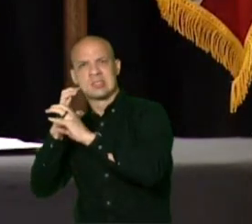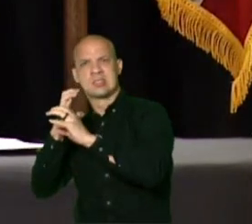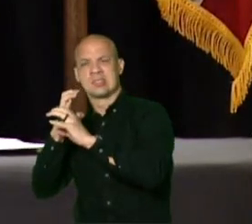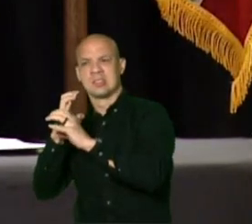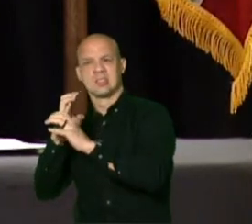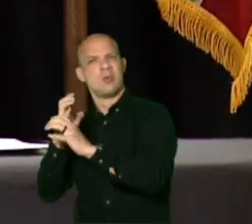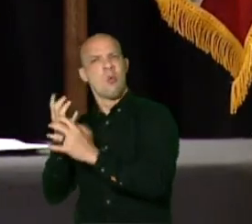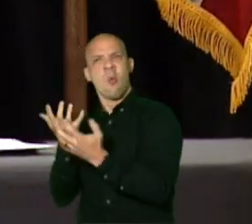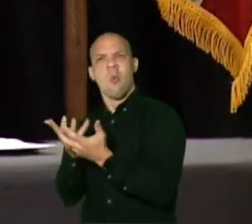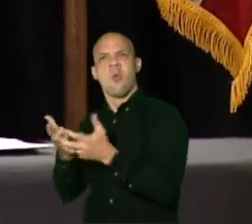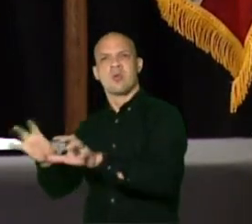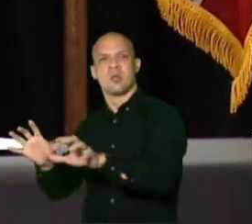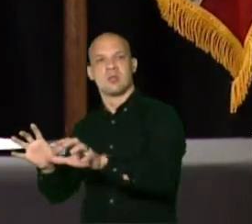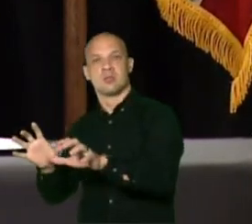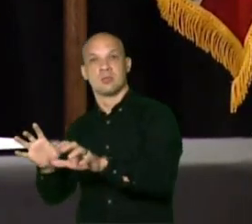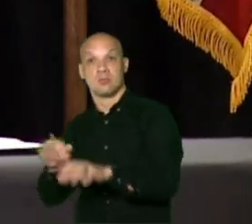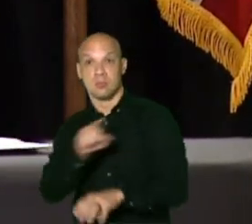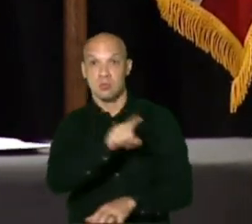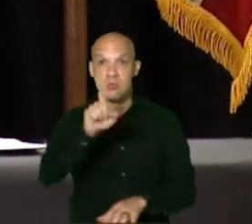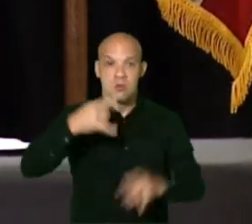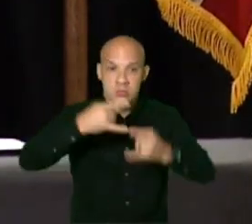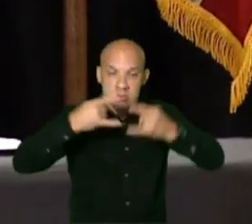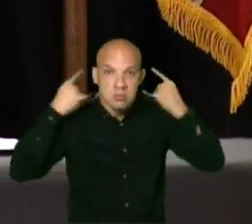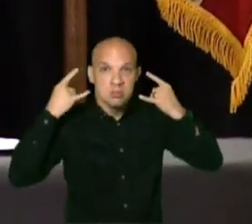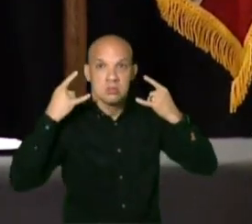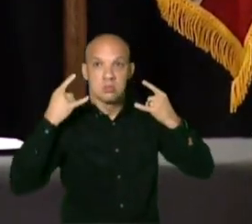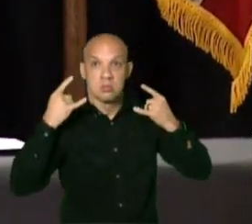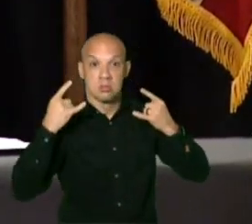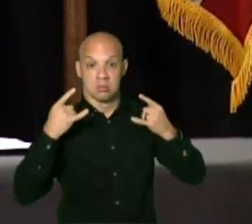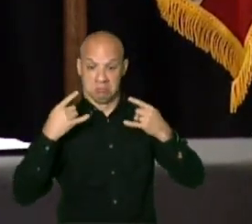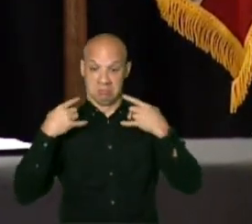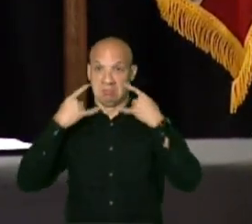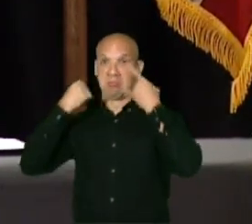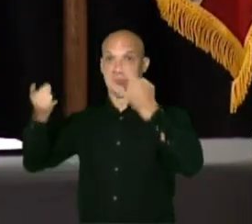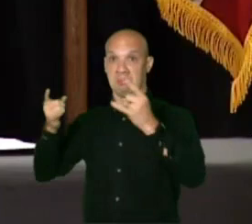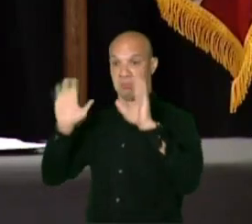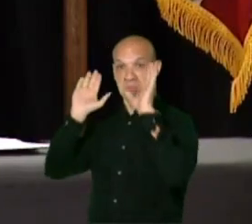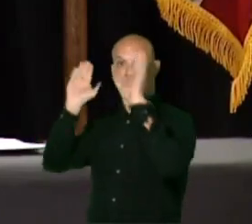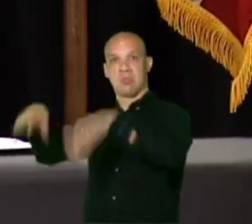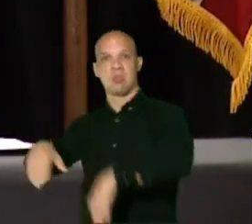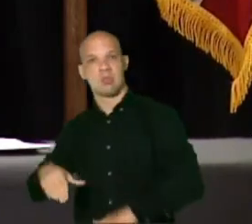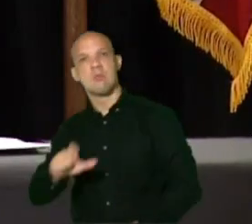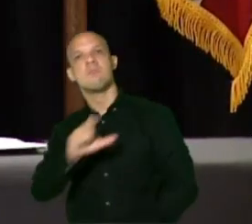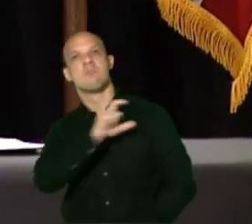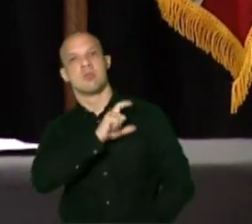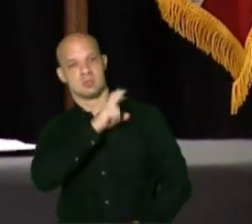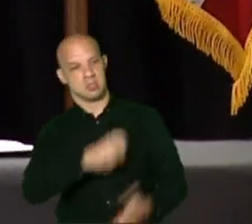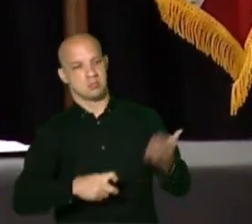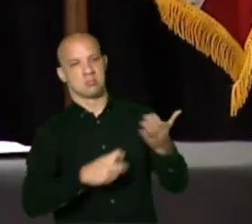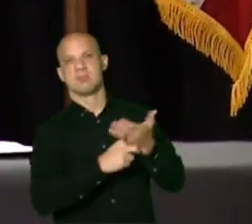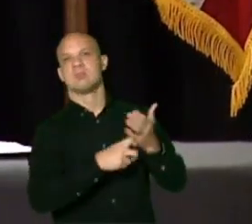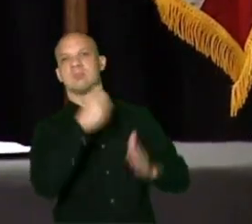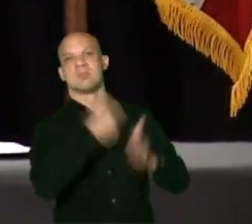uso de la mascarilla, o de contrario la policía va a intervenir. Eso es lo que queremos evitar y es tan sencillo